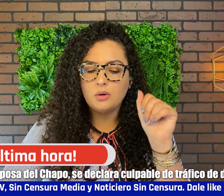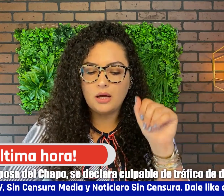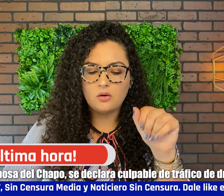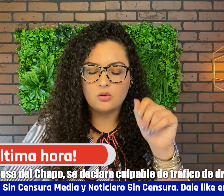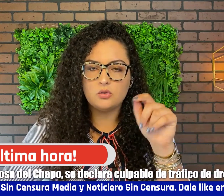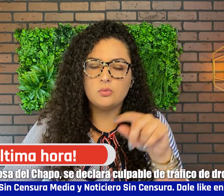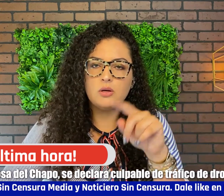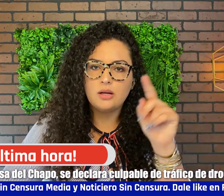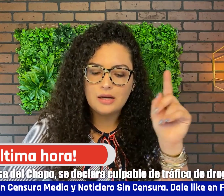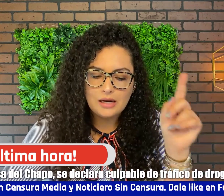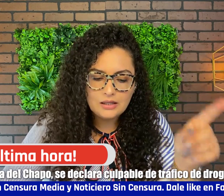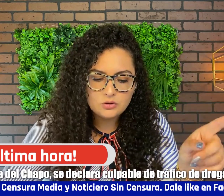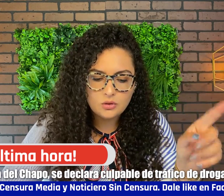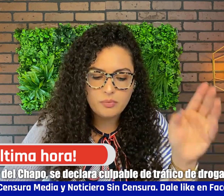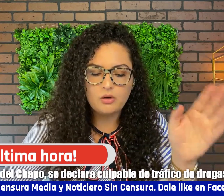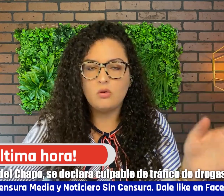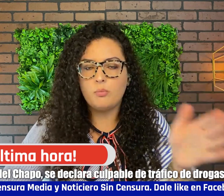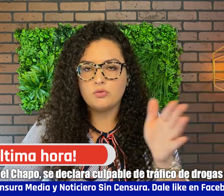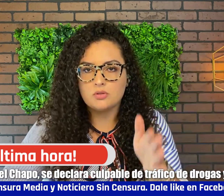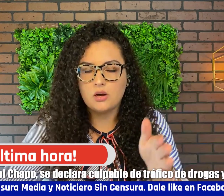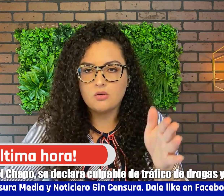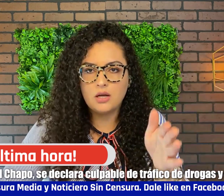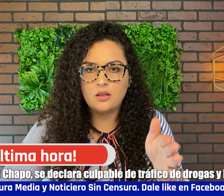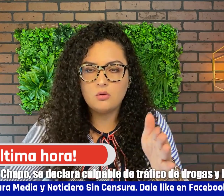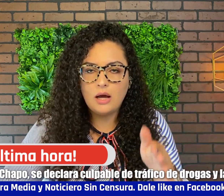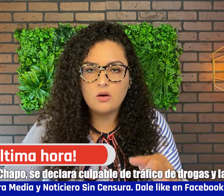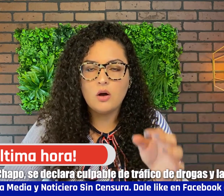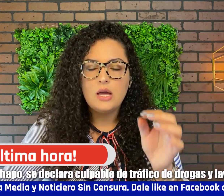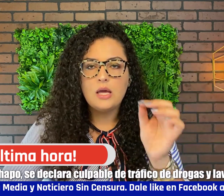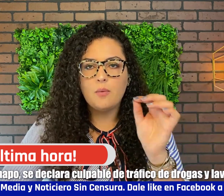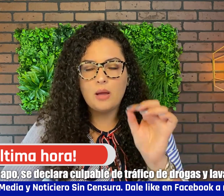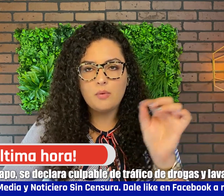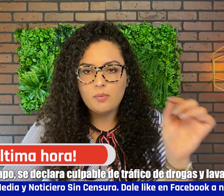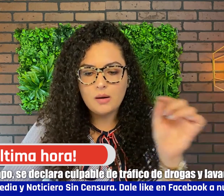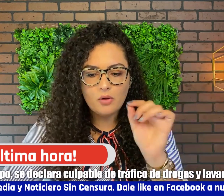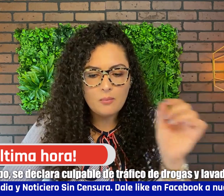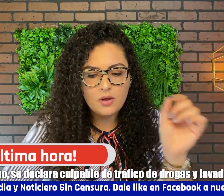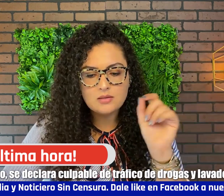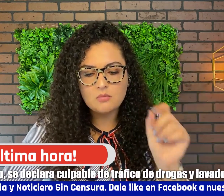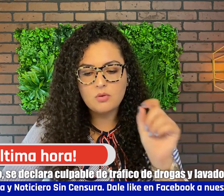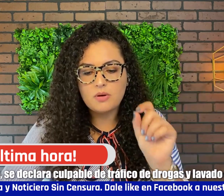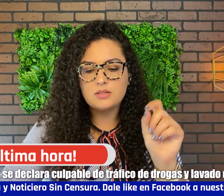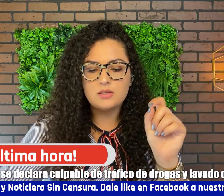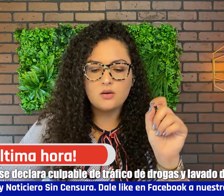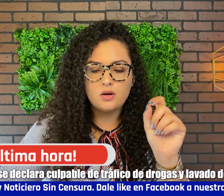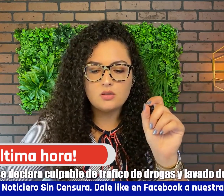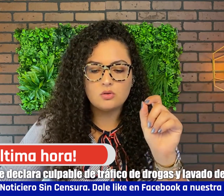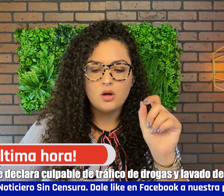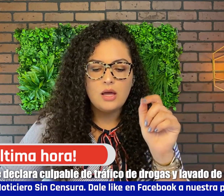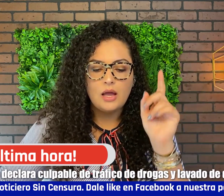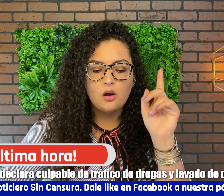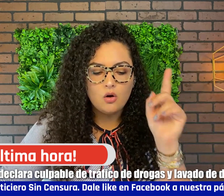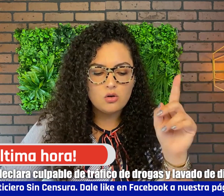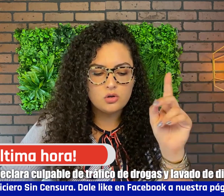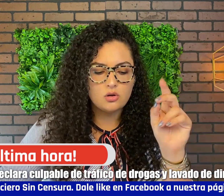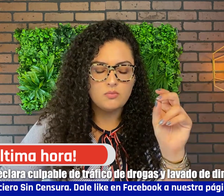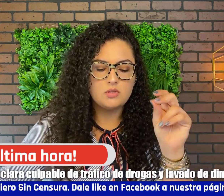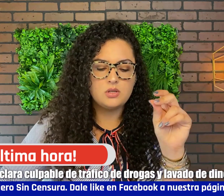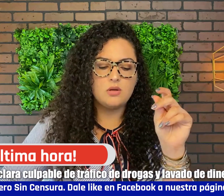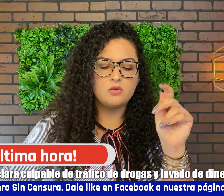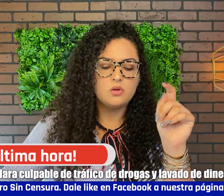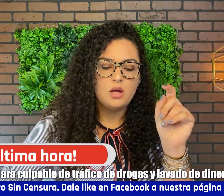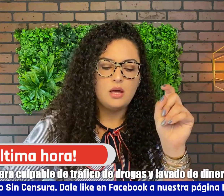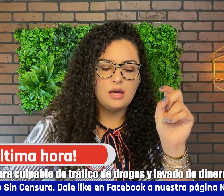en Durango, lo detuvieron en Jalisco, pero lo procesaron ya en Durango. Y voy a ser muy precisa con esto. El 8,